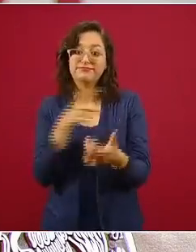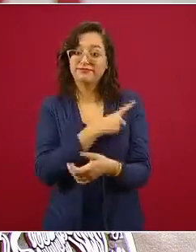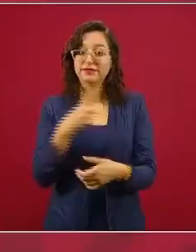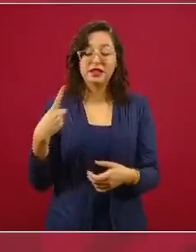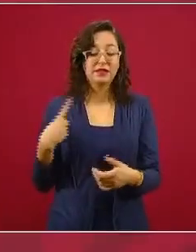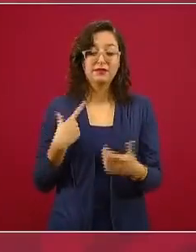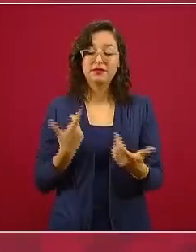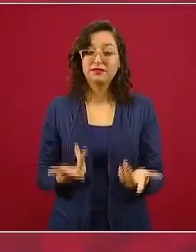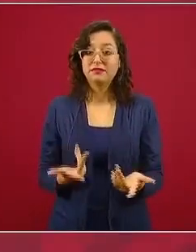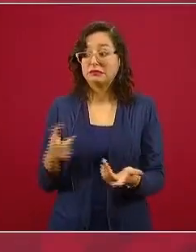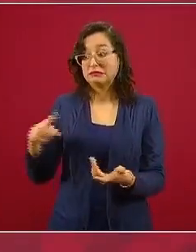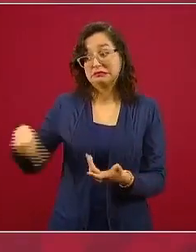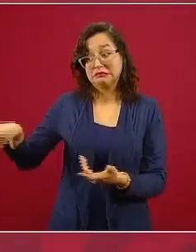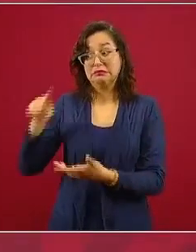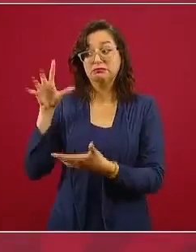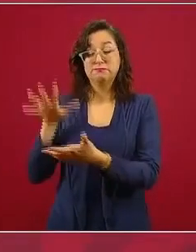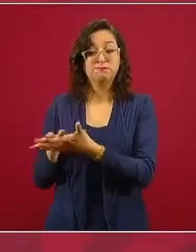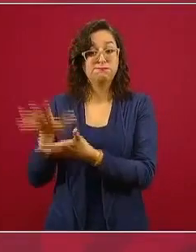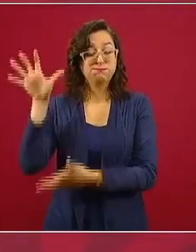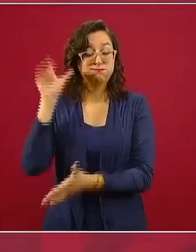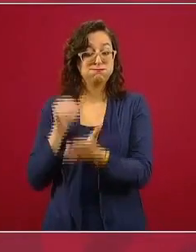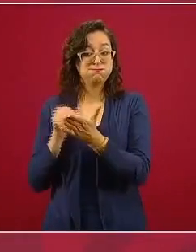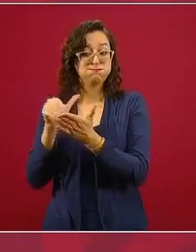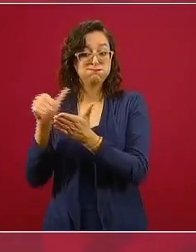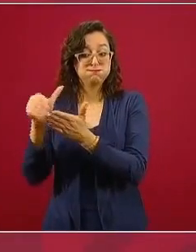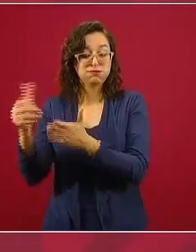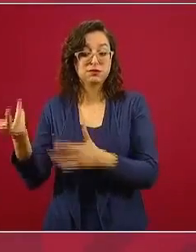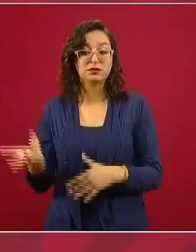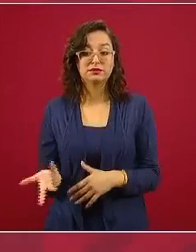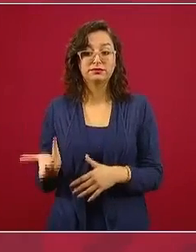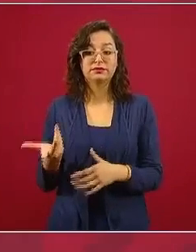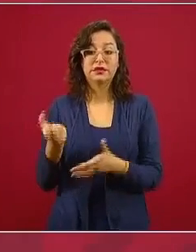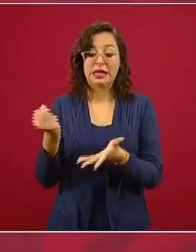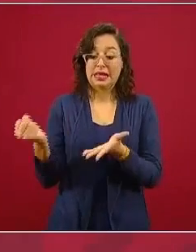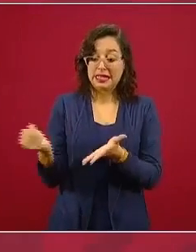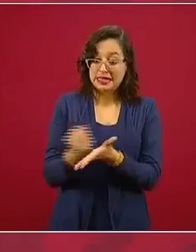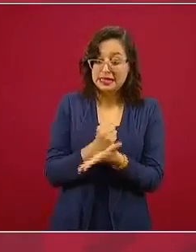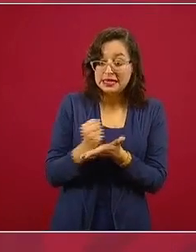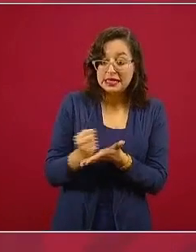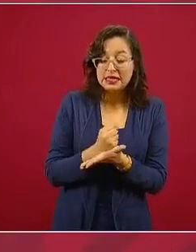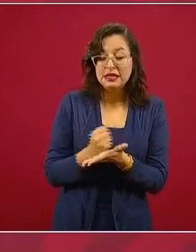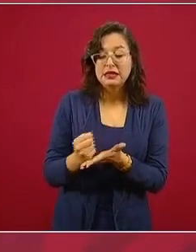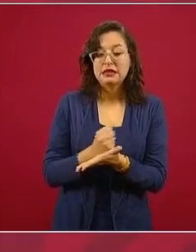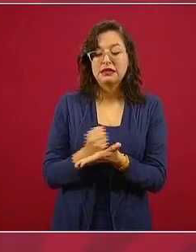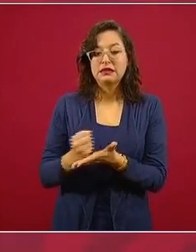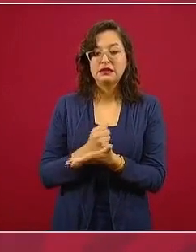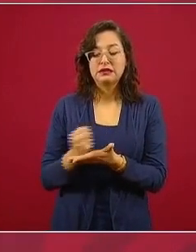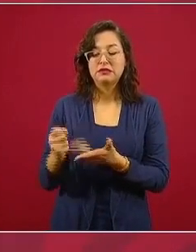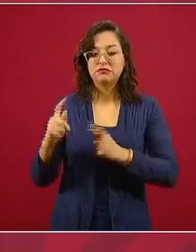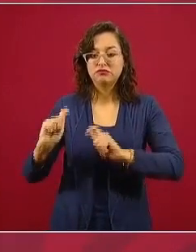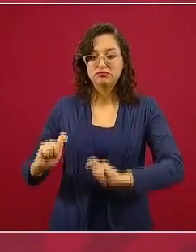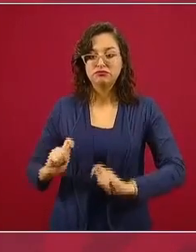millones. Entonces, los créditos que se están dando, por ejemplo,